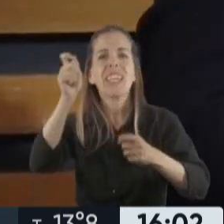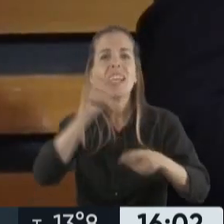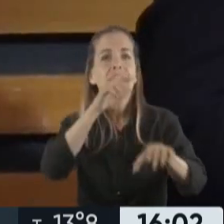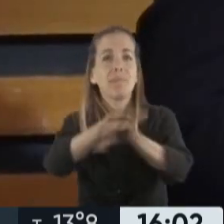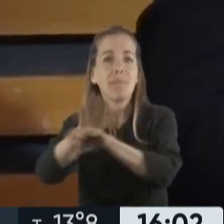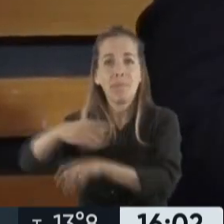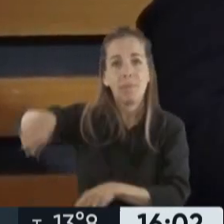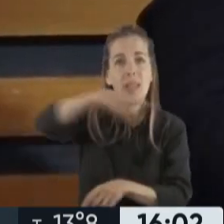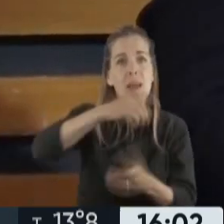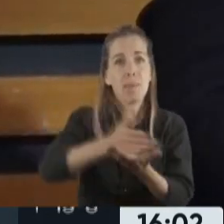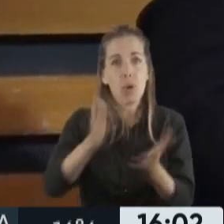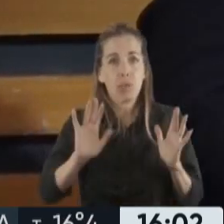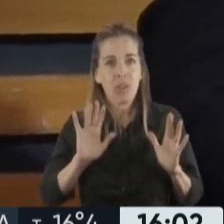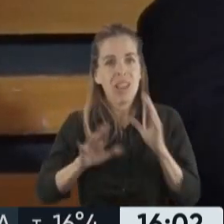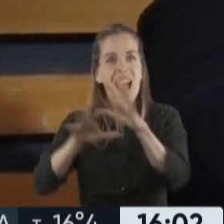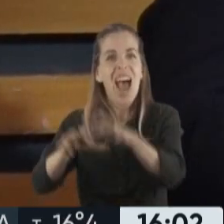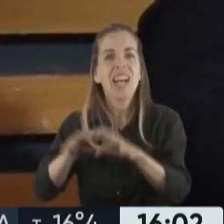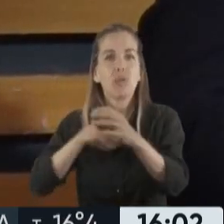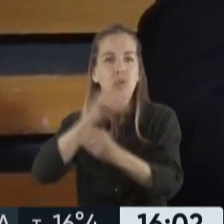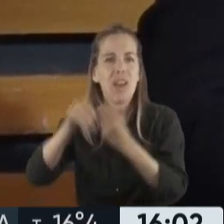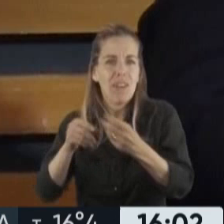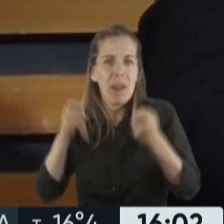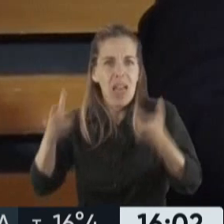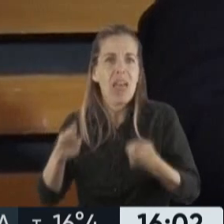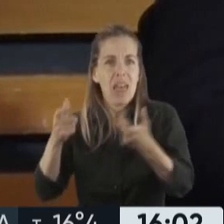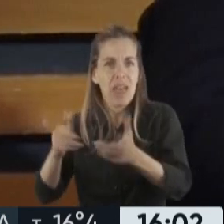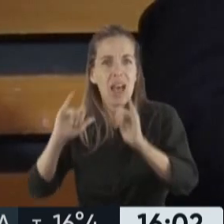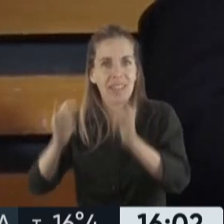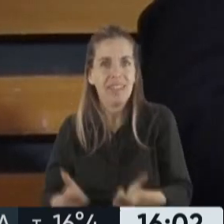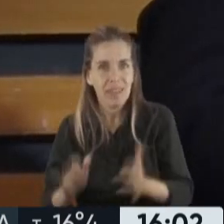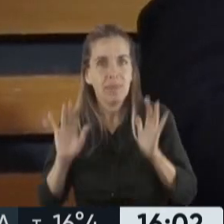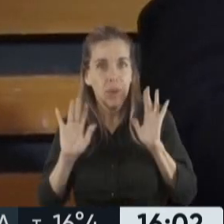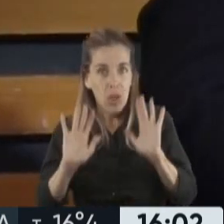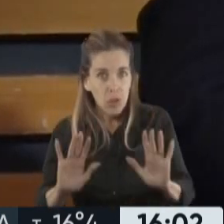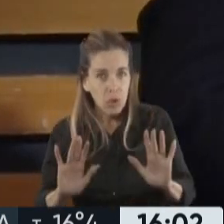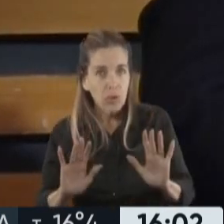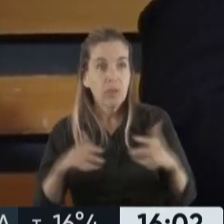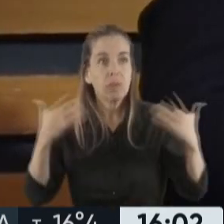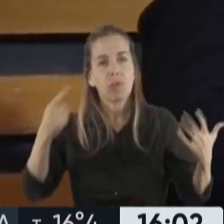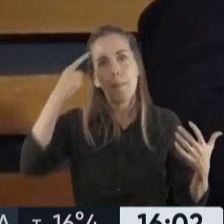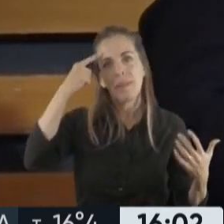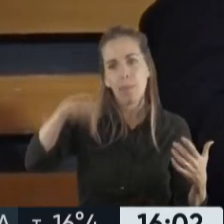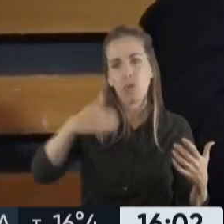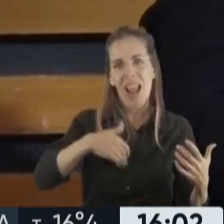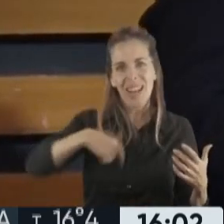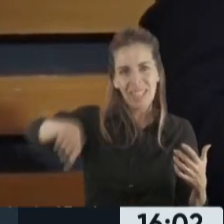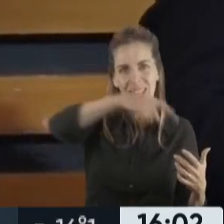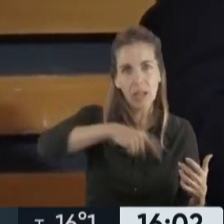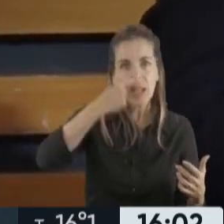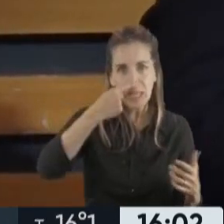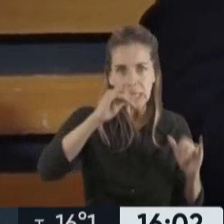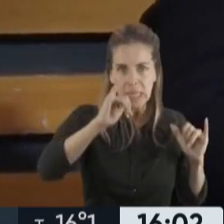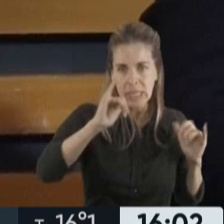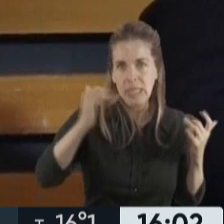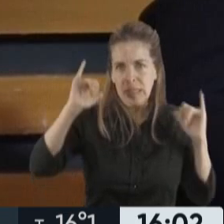productos ecológicos? La agricultura familiar. Y entonces, ¿a la Argentina le importa esto? Claro que le importa.